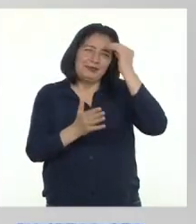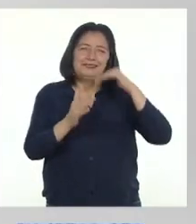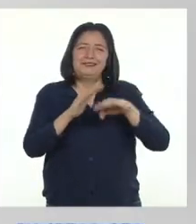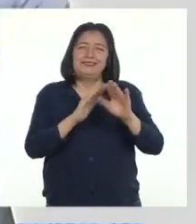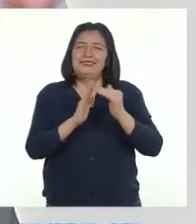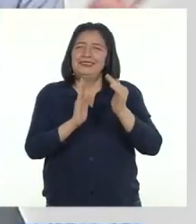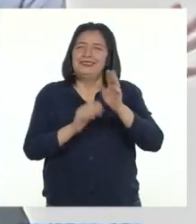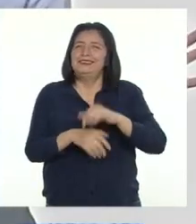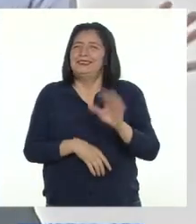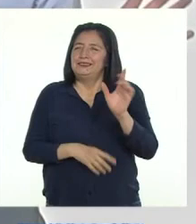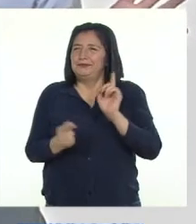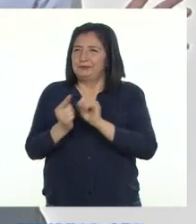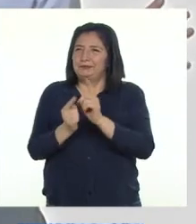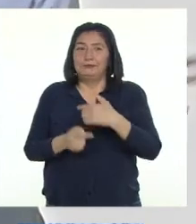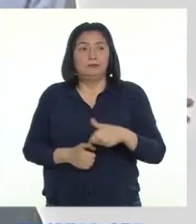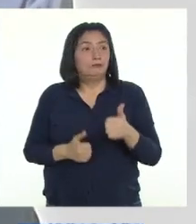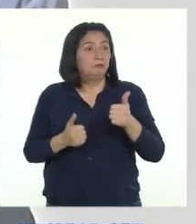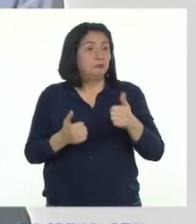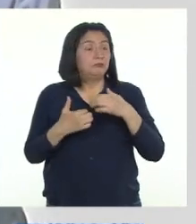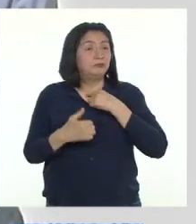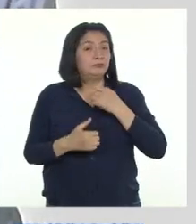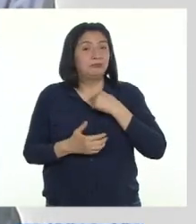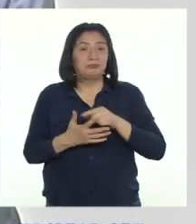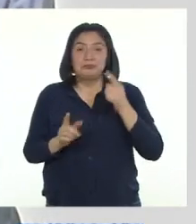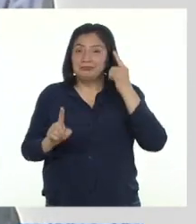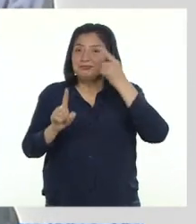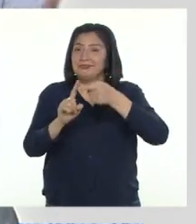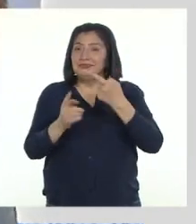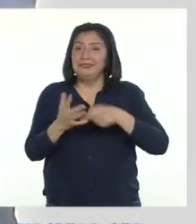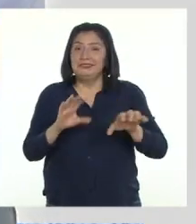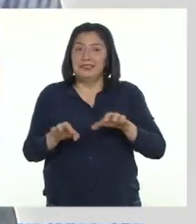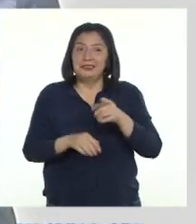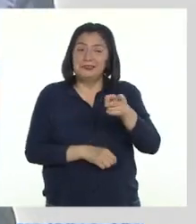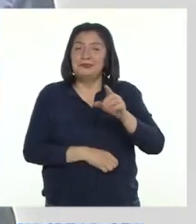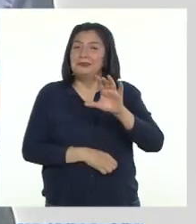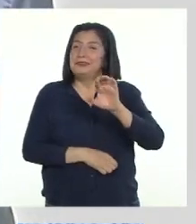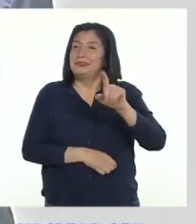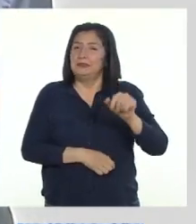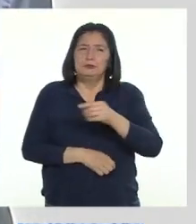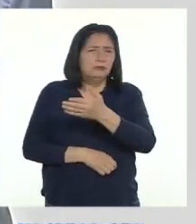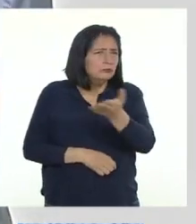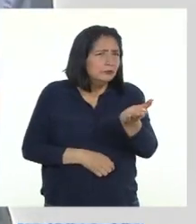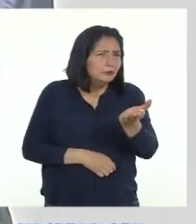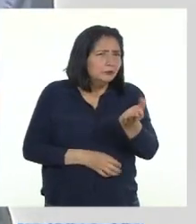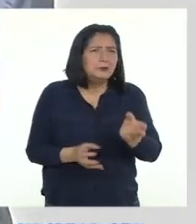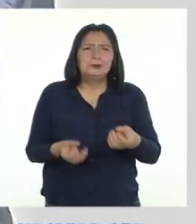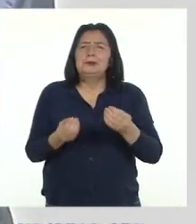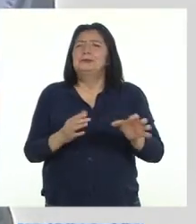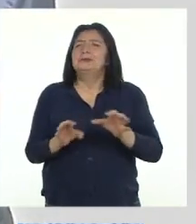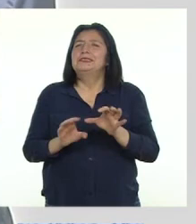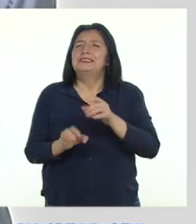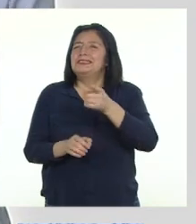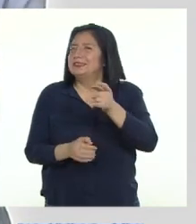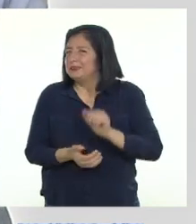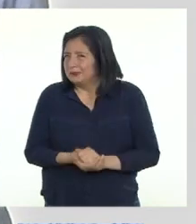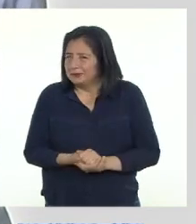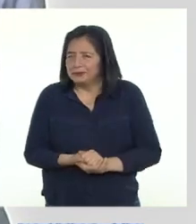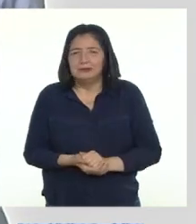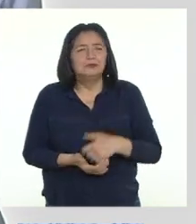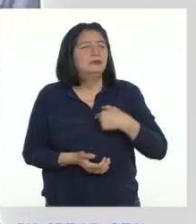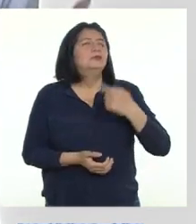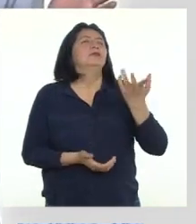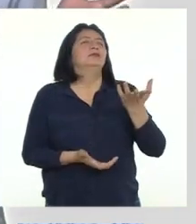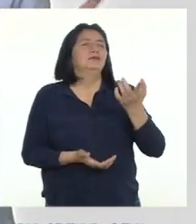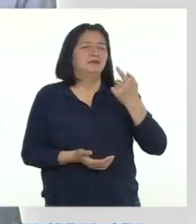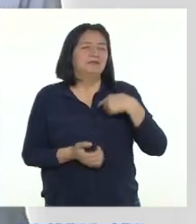vemos. Genial, me ha encantado el reto de Celeste. ¿Y ustedes? ¿Cómo están sus retos? Estoy